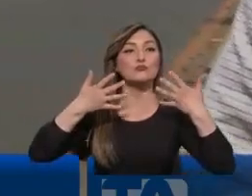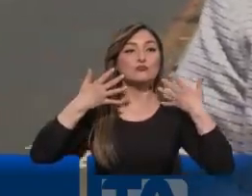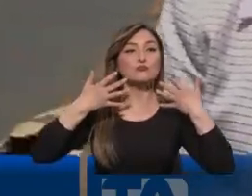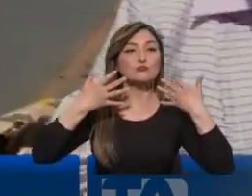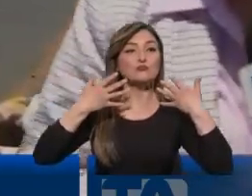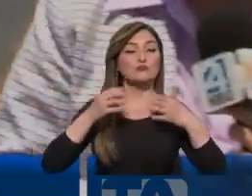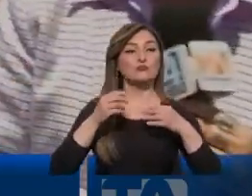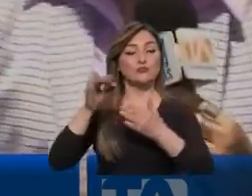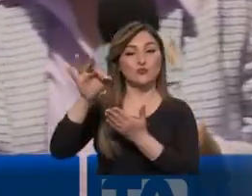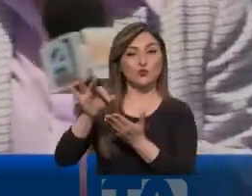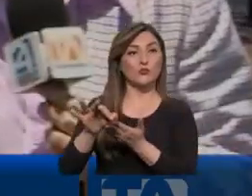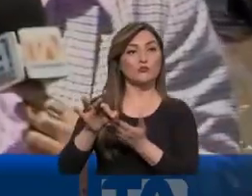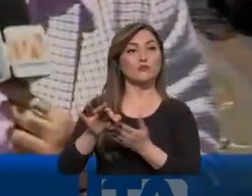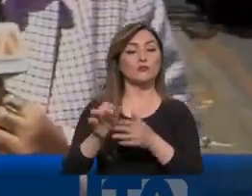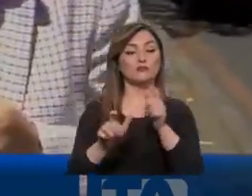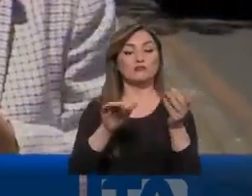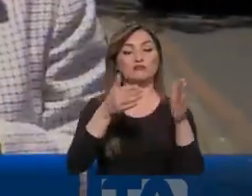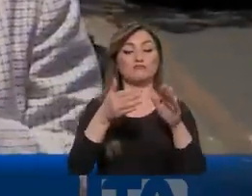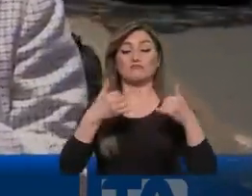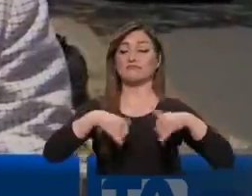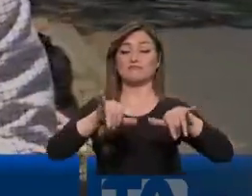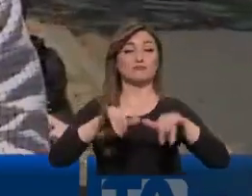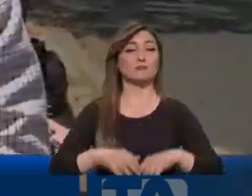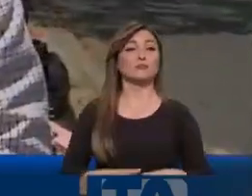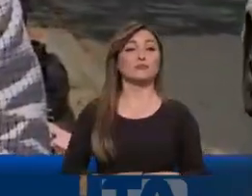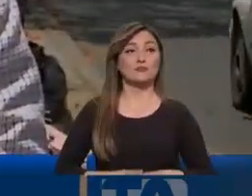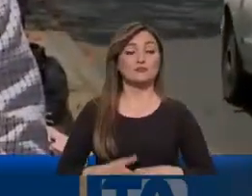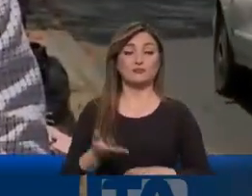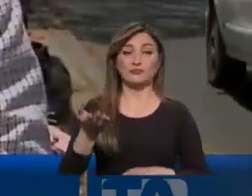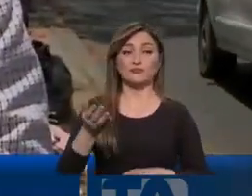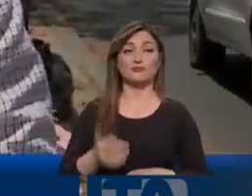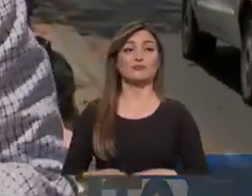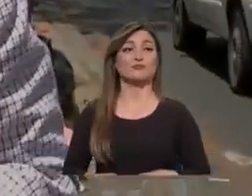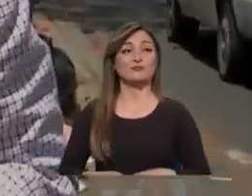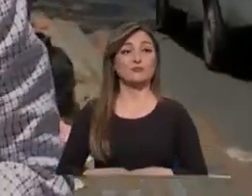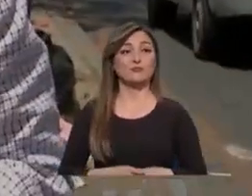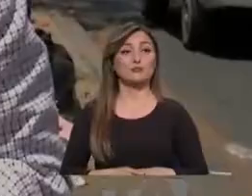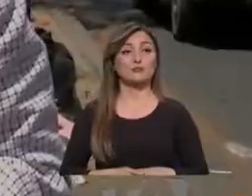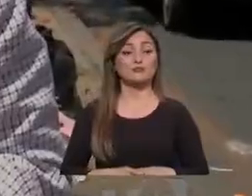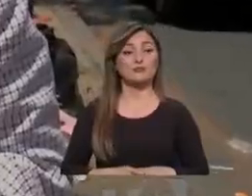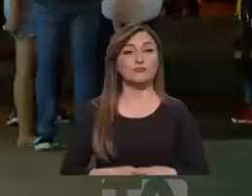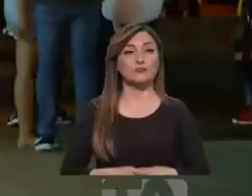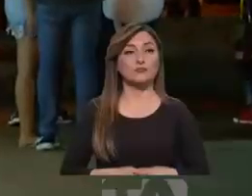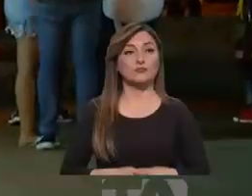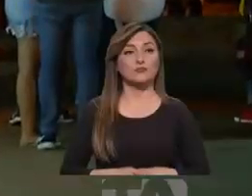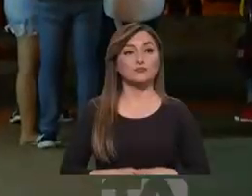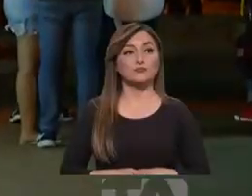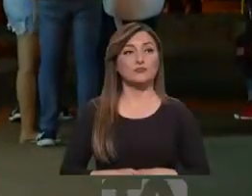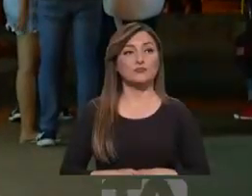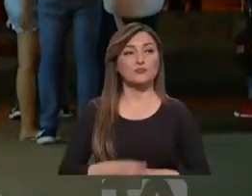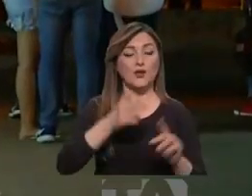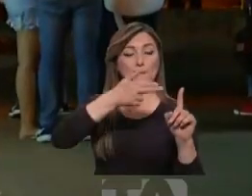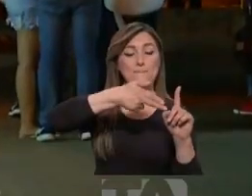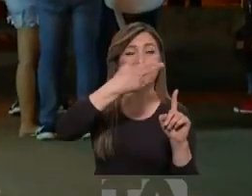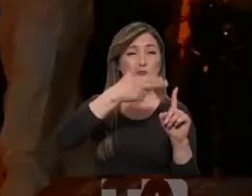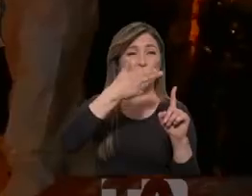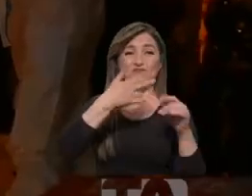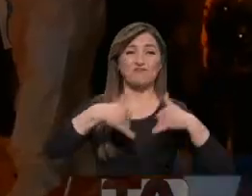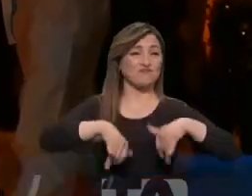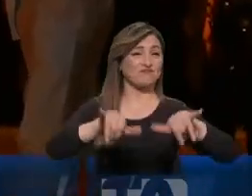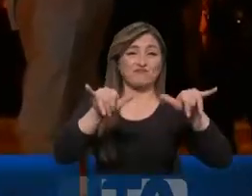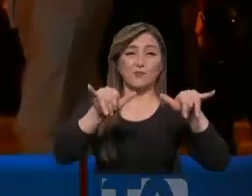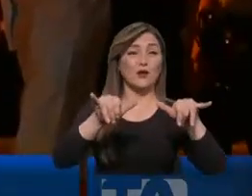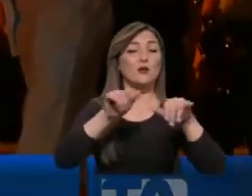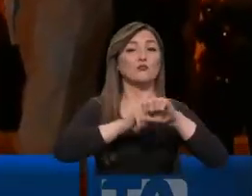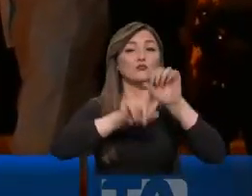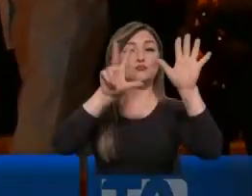y también en Durán, las muertes violentas continúan. Les hemos preparado un reportaje. No paran los sicariatos en la ciudad. Cerca